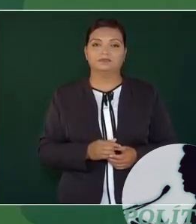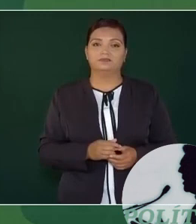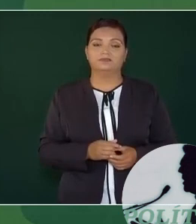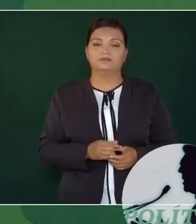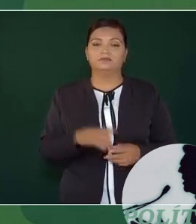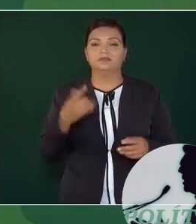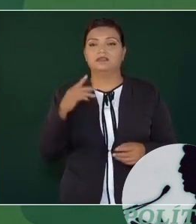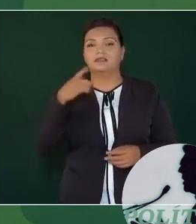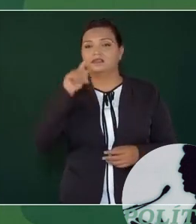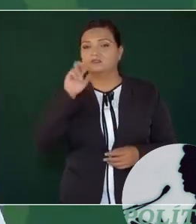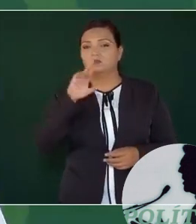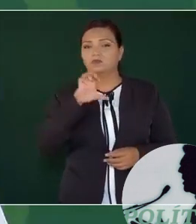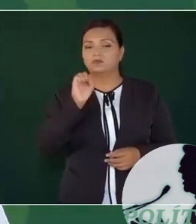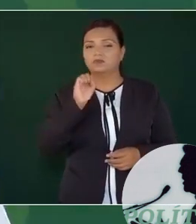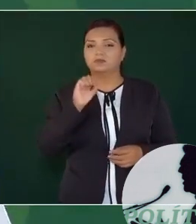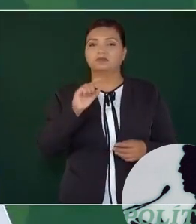gestores,